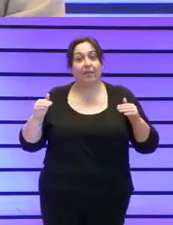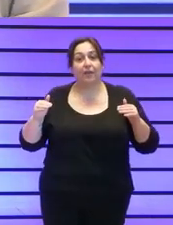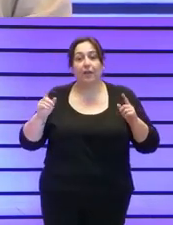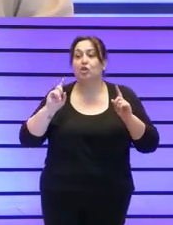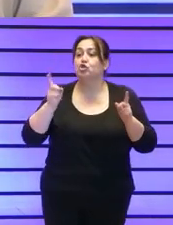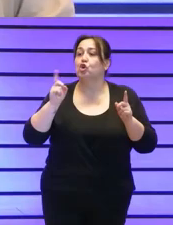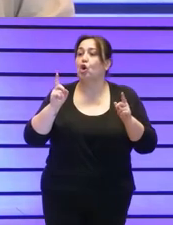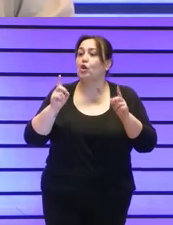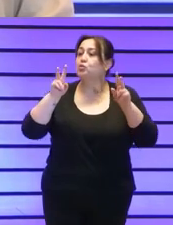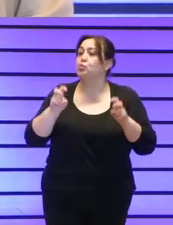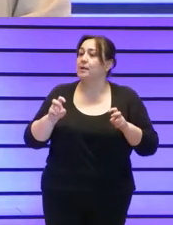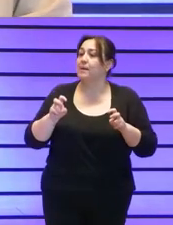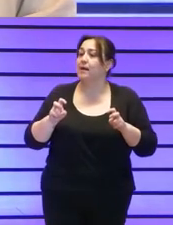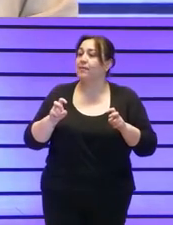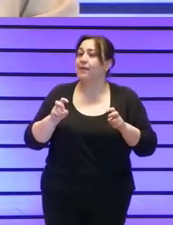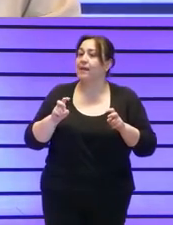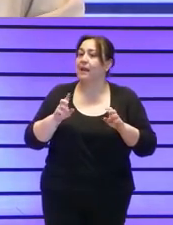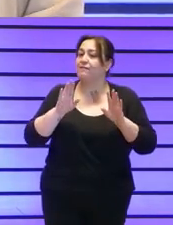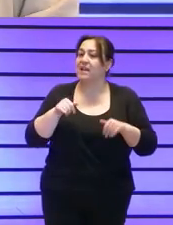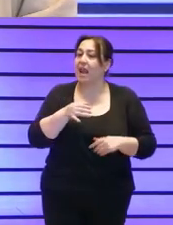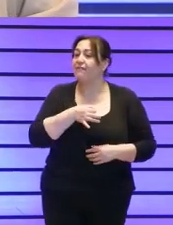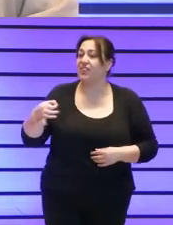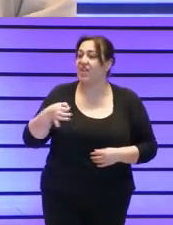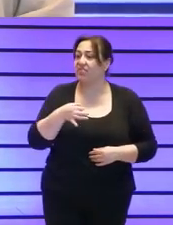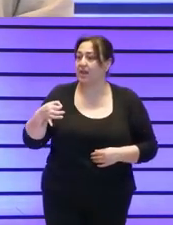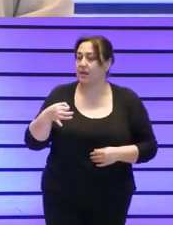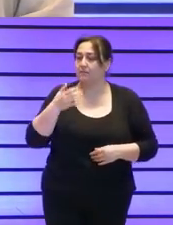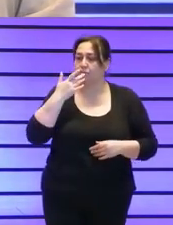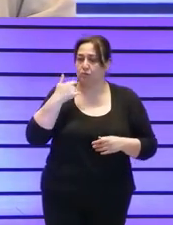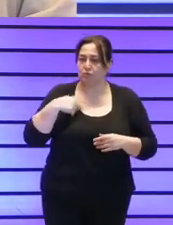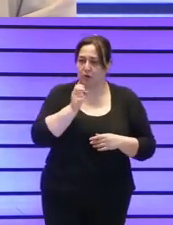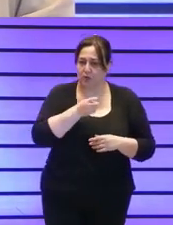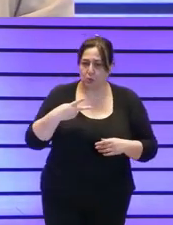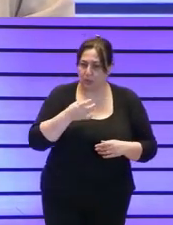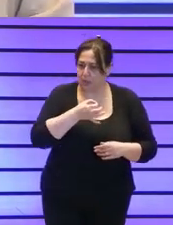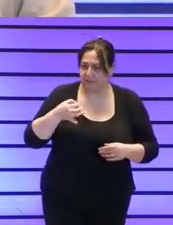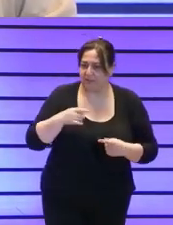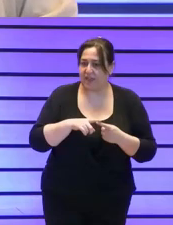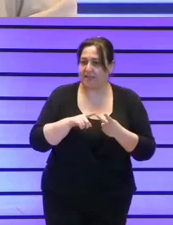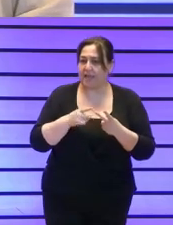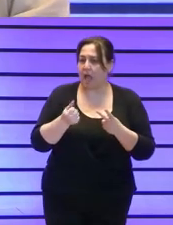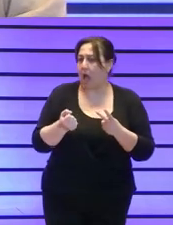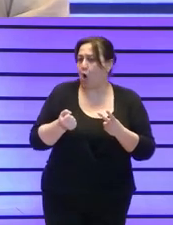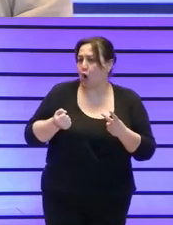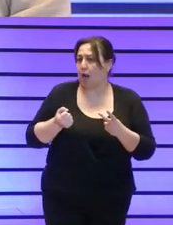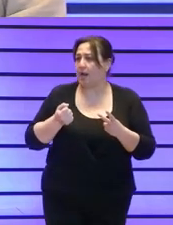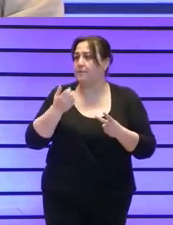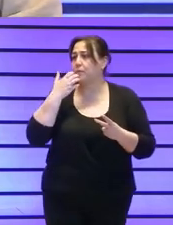cuestión de eficiencia, ¿sabes? De ser más eficientes y ahorrarnos